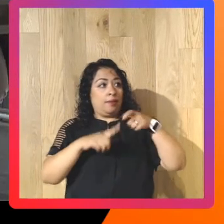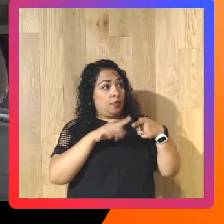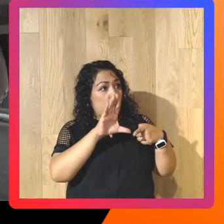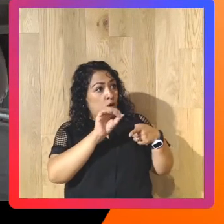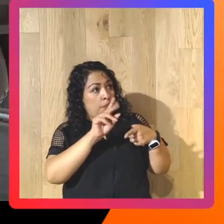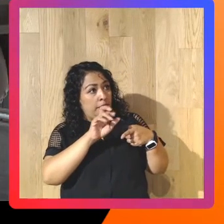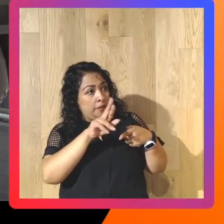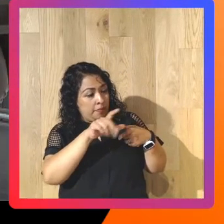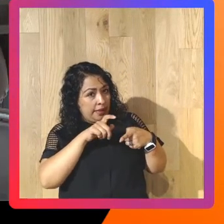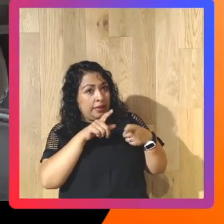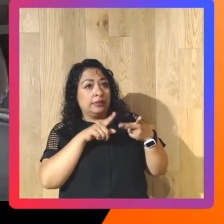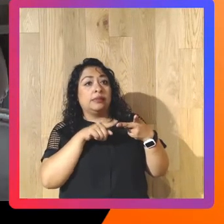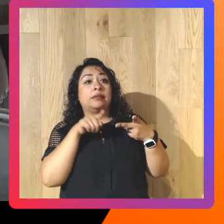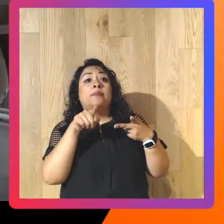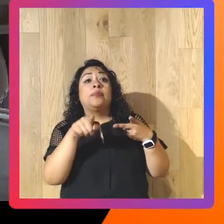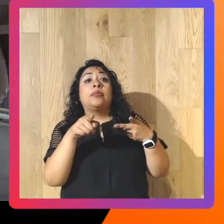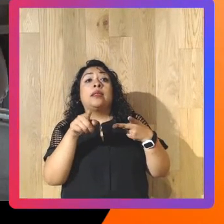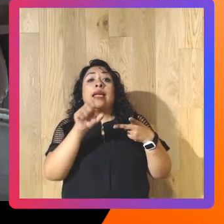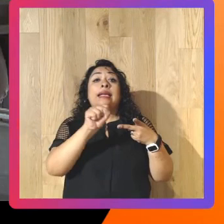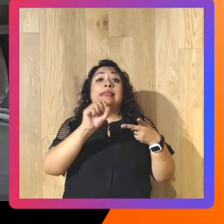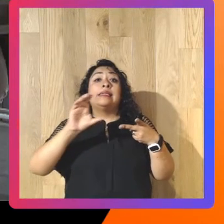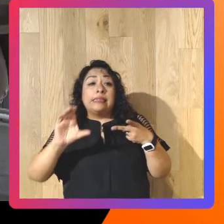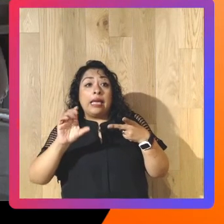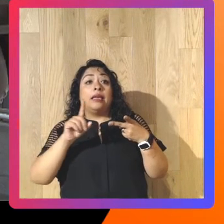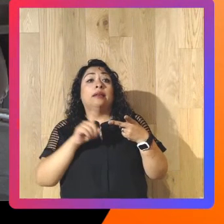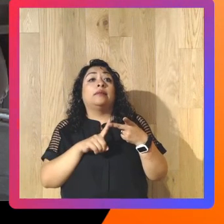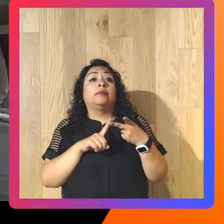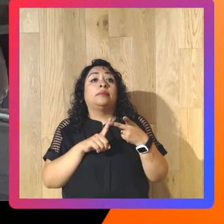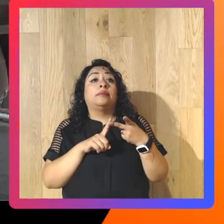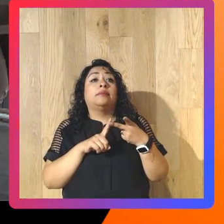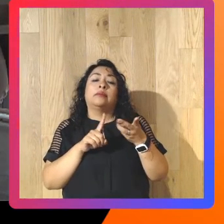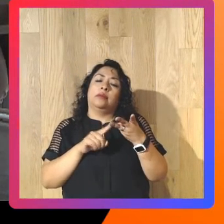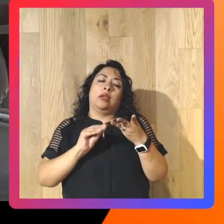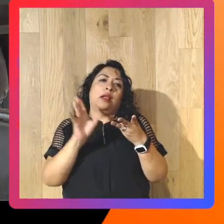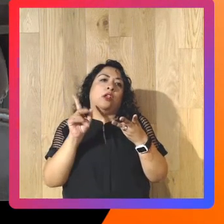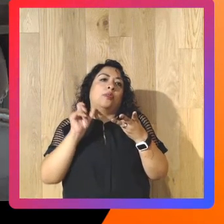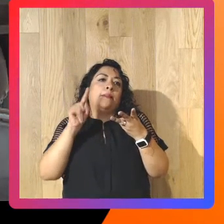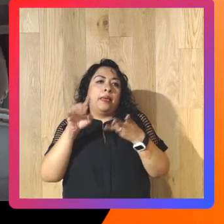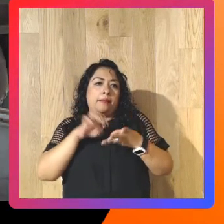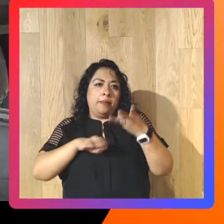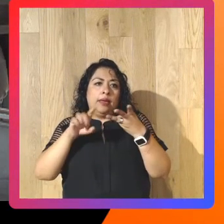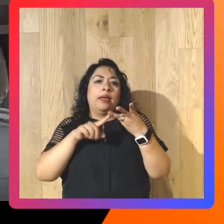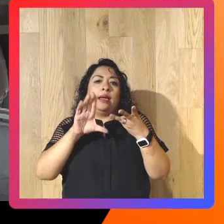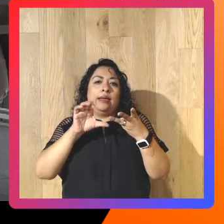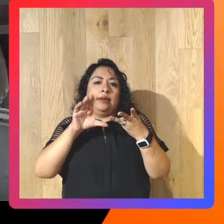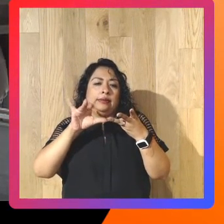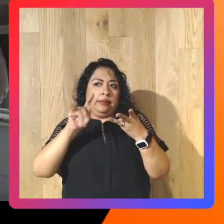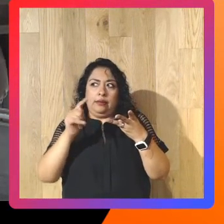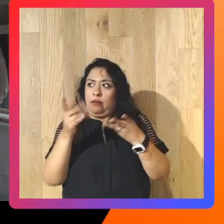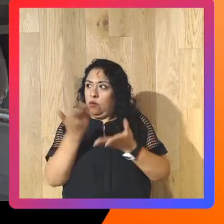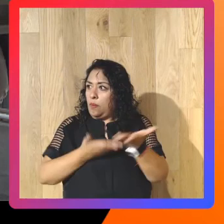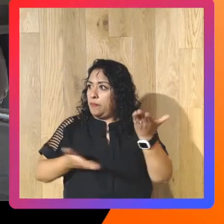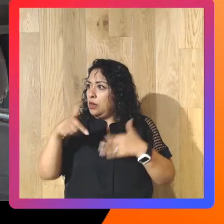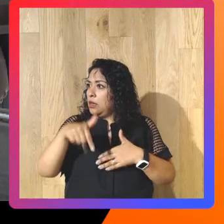Coparmex, con sociedad civil y, por supuesto, empresarios de Canacintra. Y